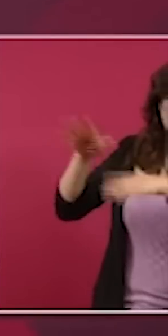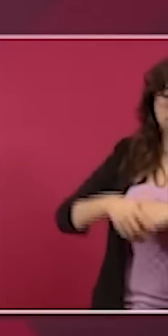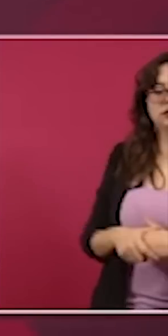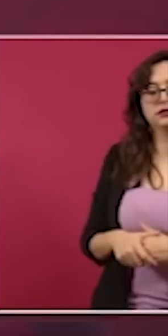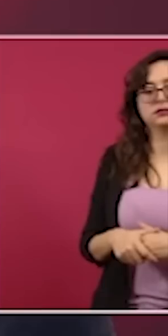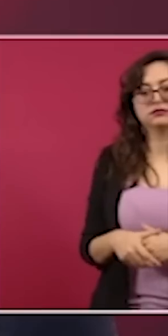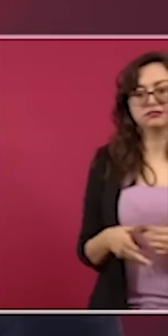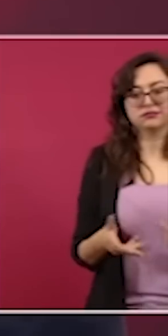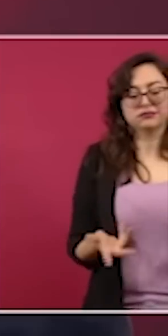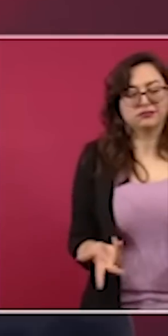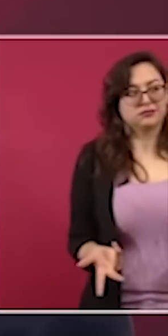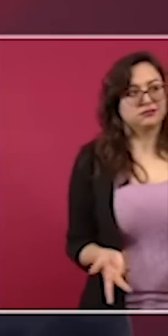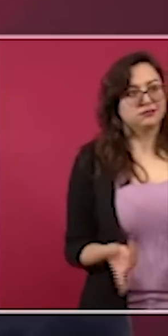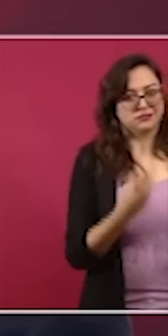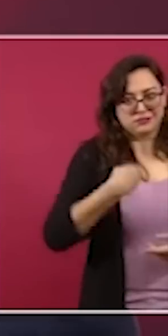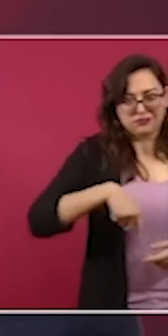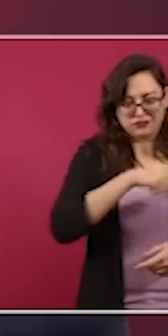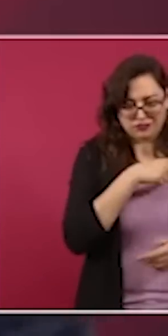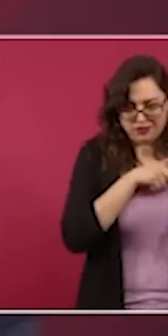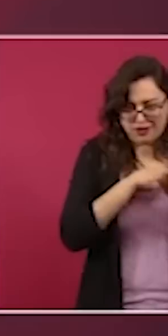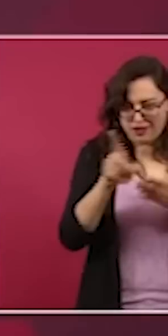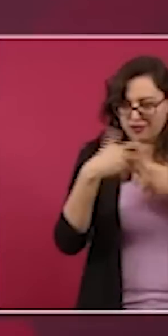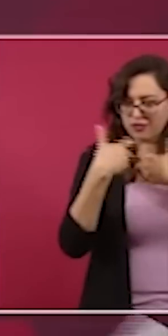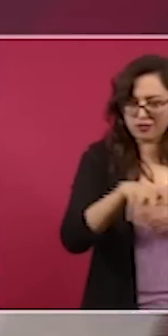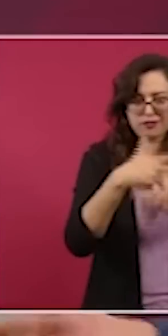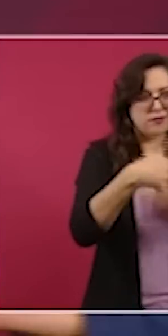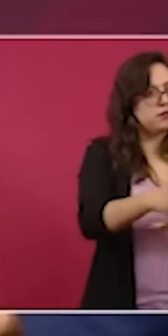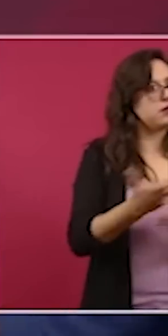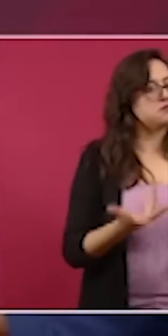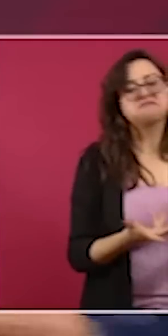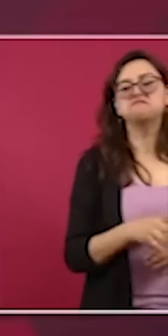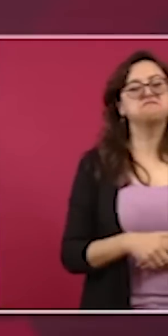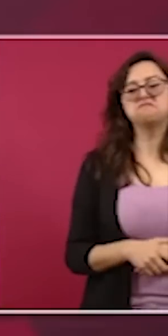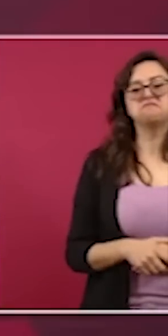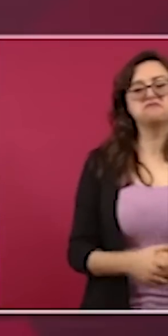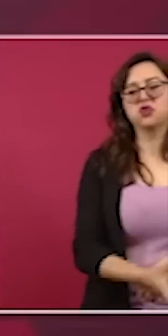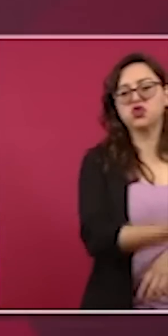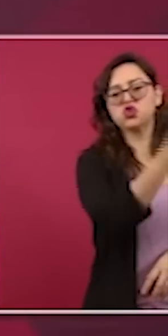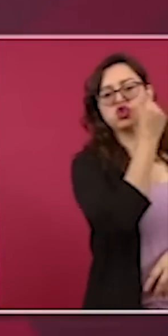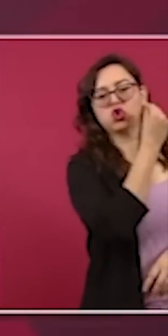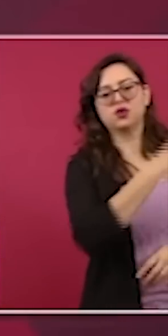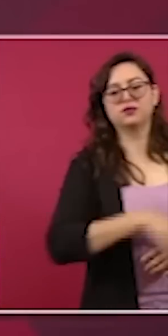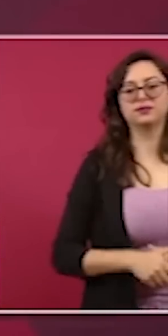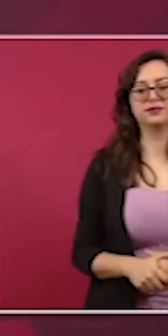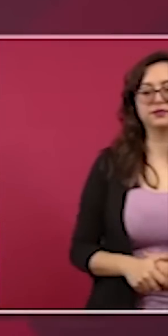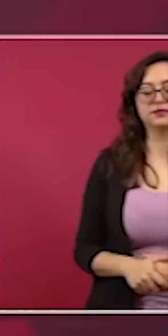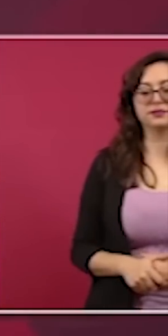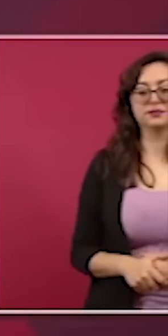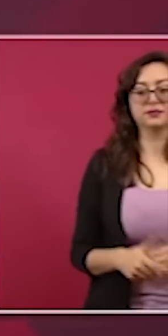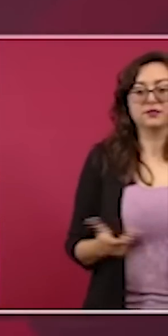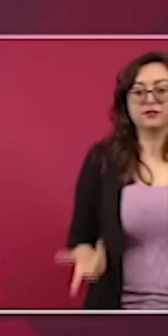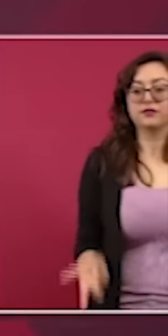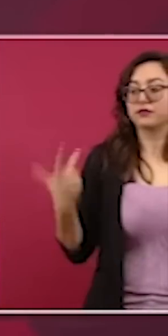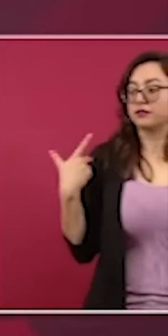Cuando la defensa de maestras, maestros que estaban siendo perseguidos